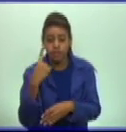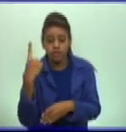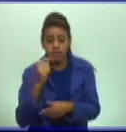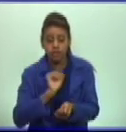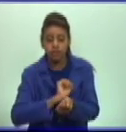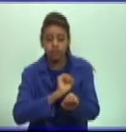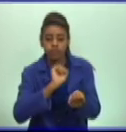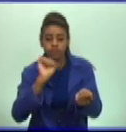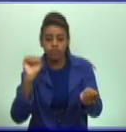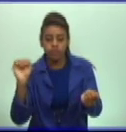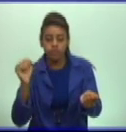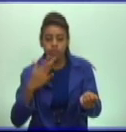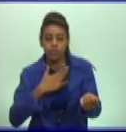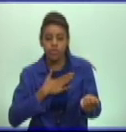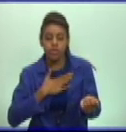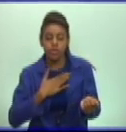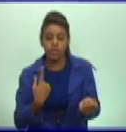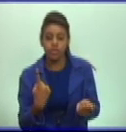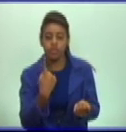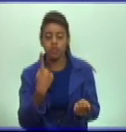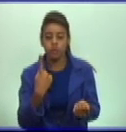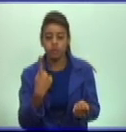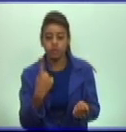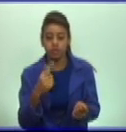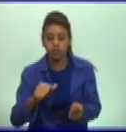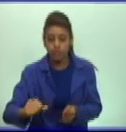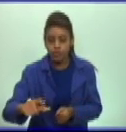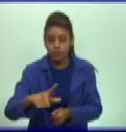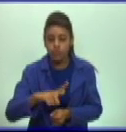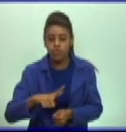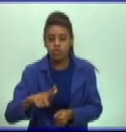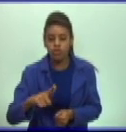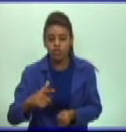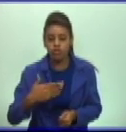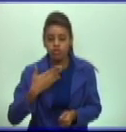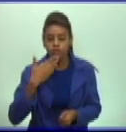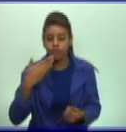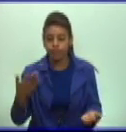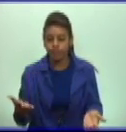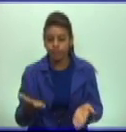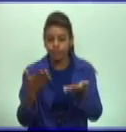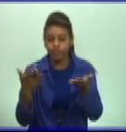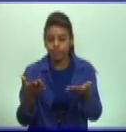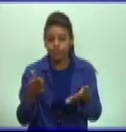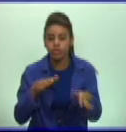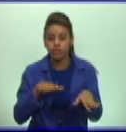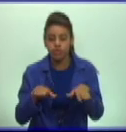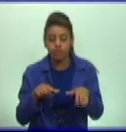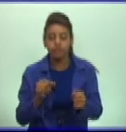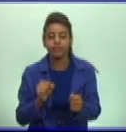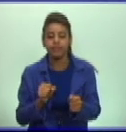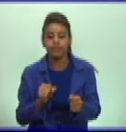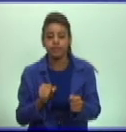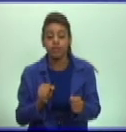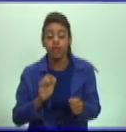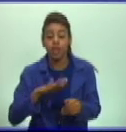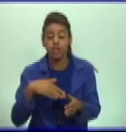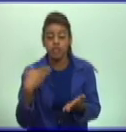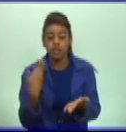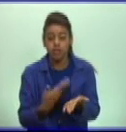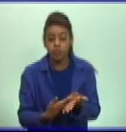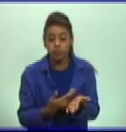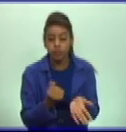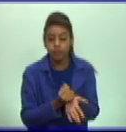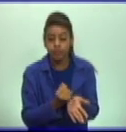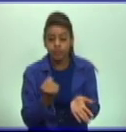soberana, independiente, socialista, próspera y sostenible. Se aprueban las bases del Plan